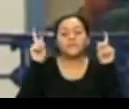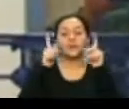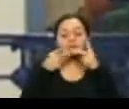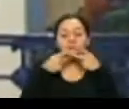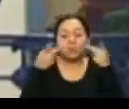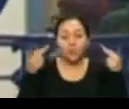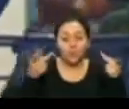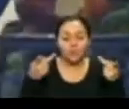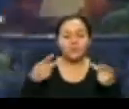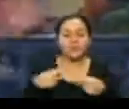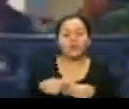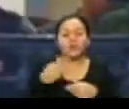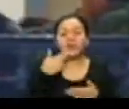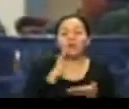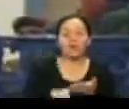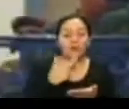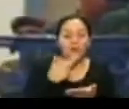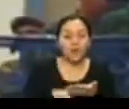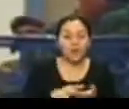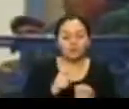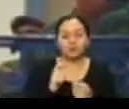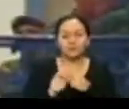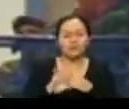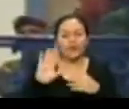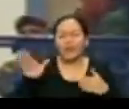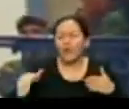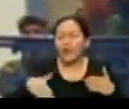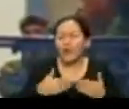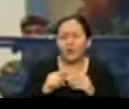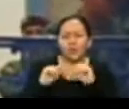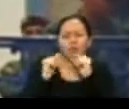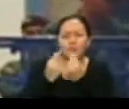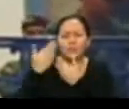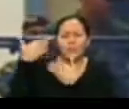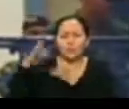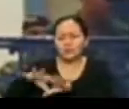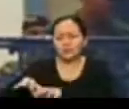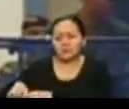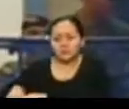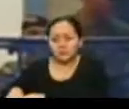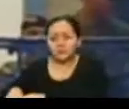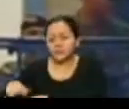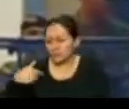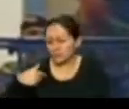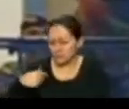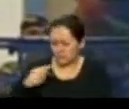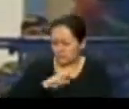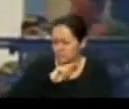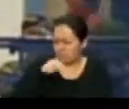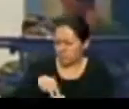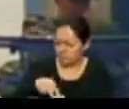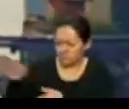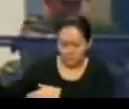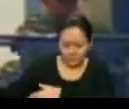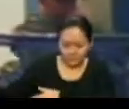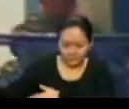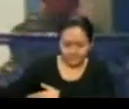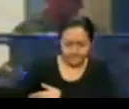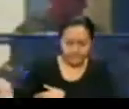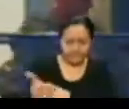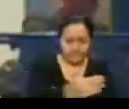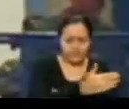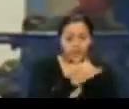nuevos correos. Todo estaba saqueado por la partidocracia. Y en época de dificultades lo estamos